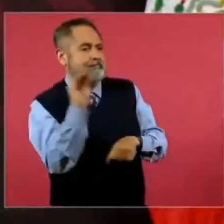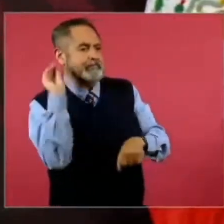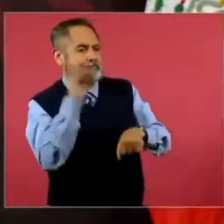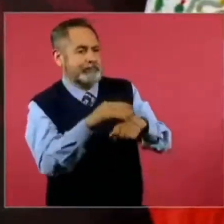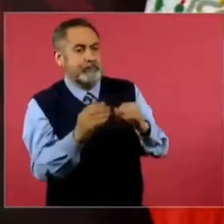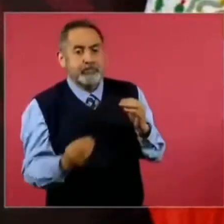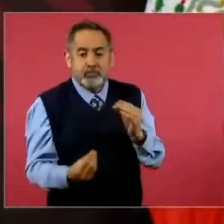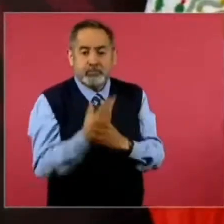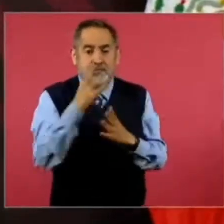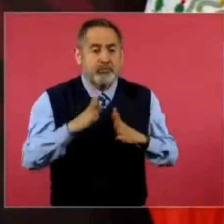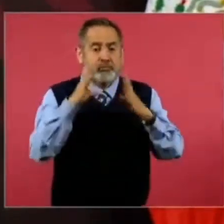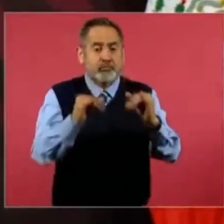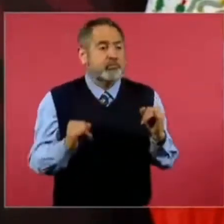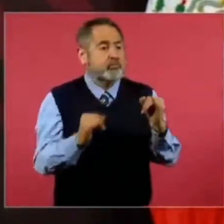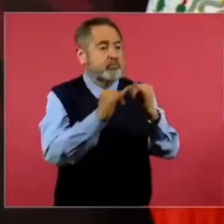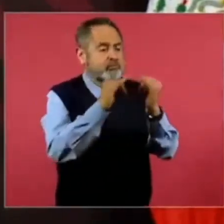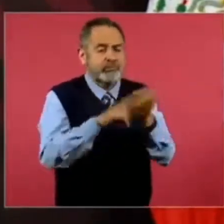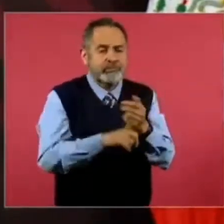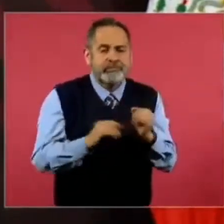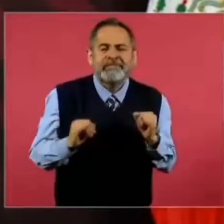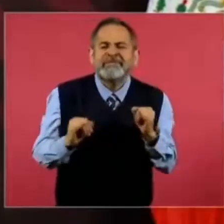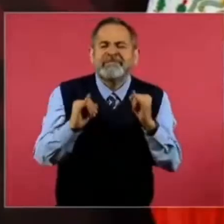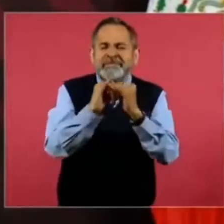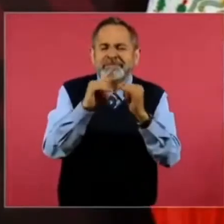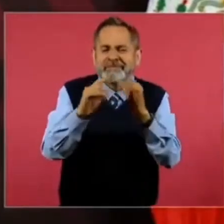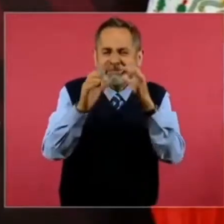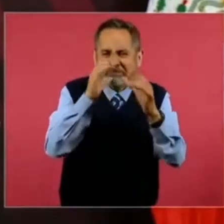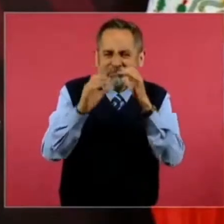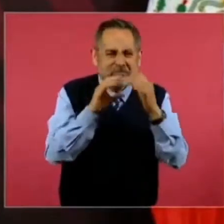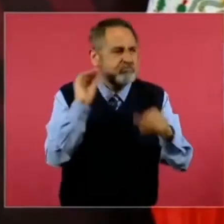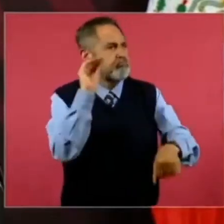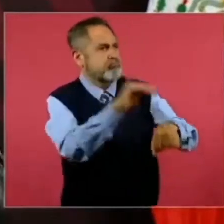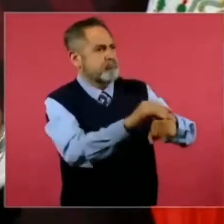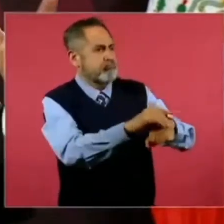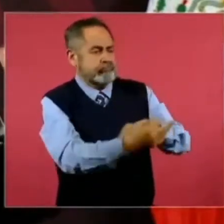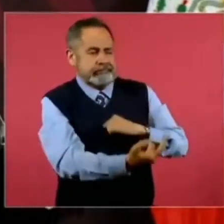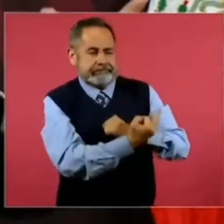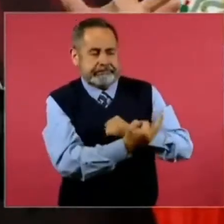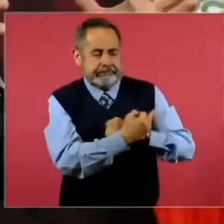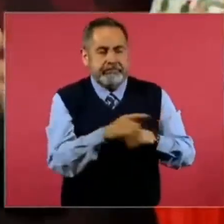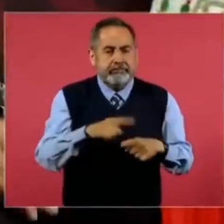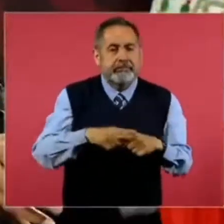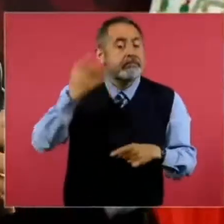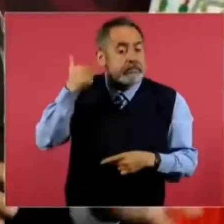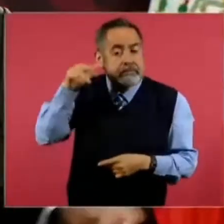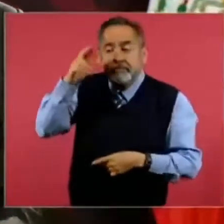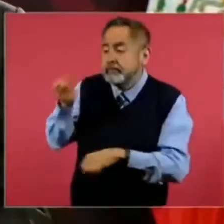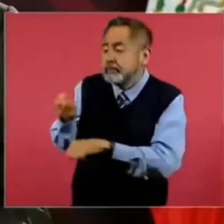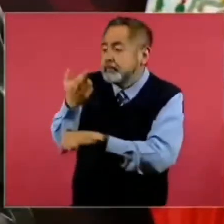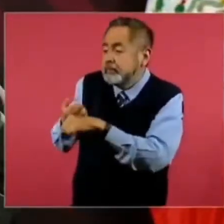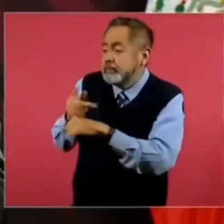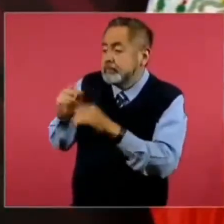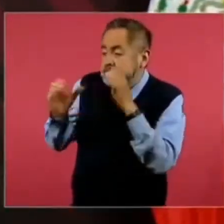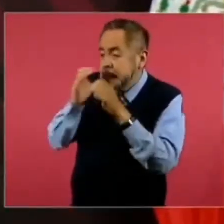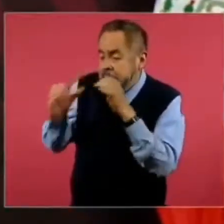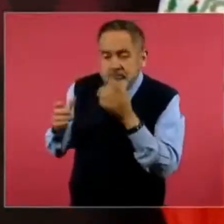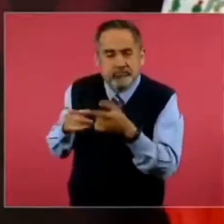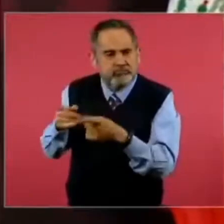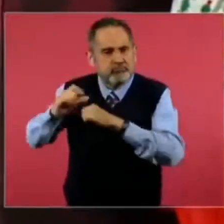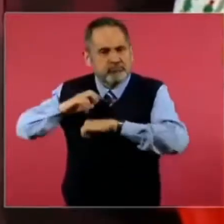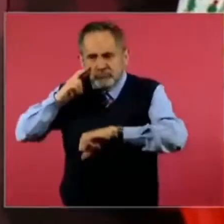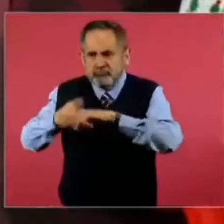aquí en este caso telecomunicaciones. Existía la Secretaría de Comunicaciones, que era la que